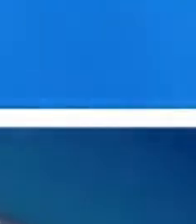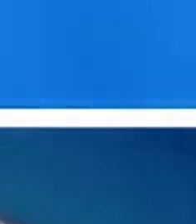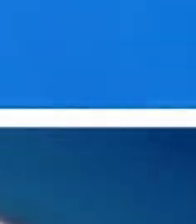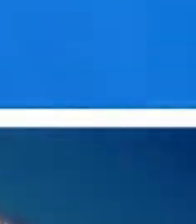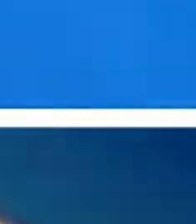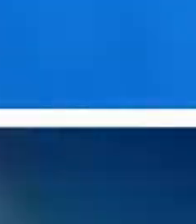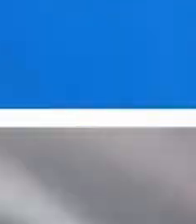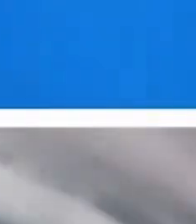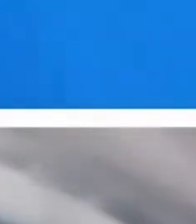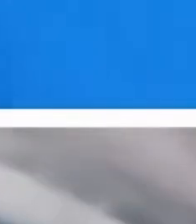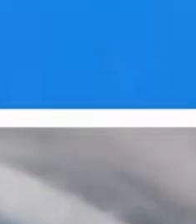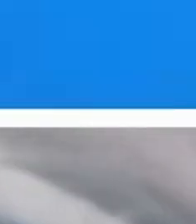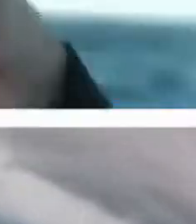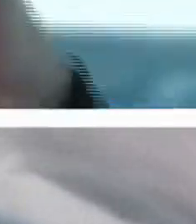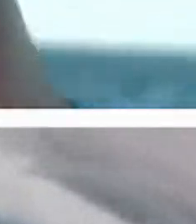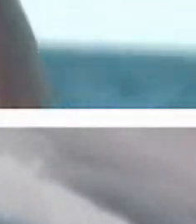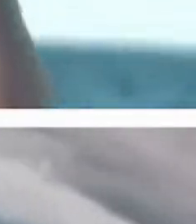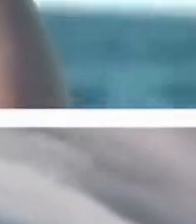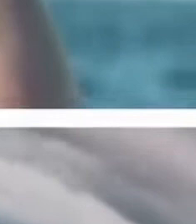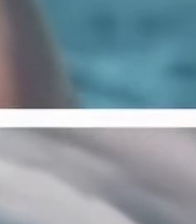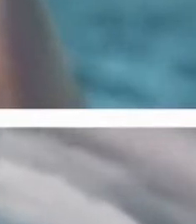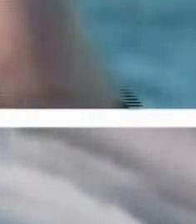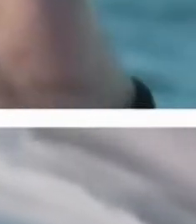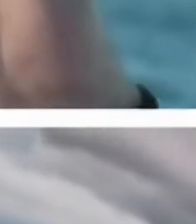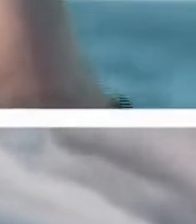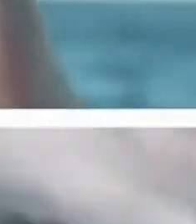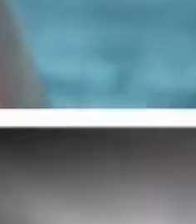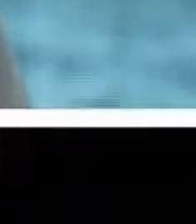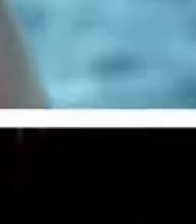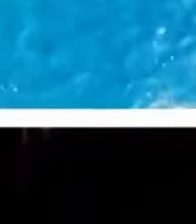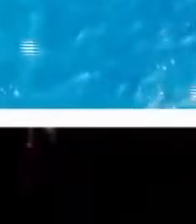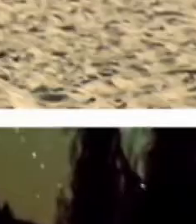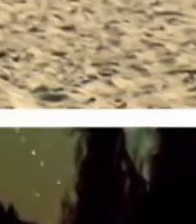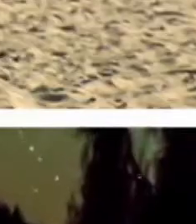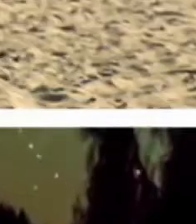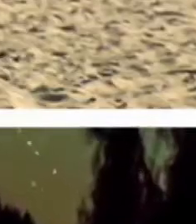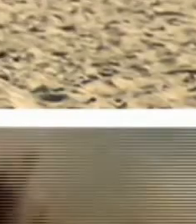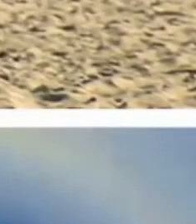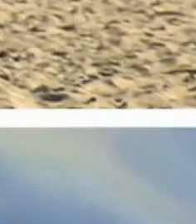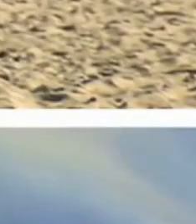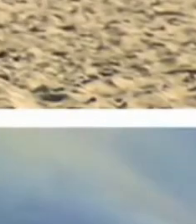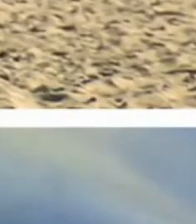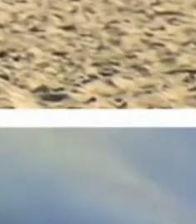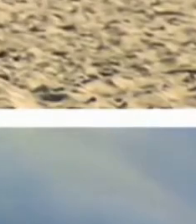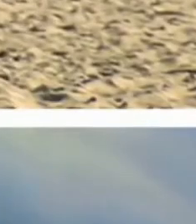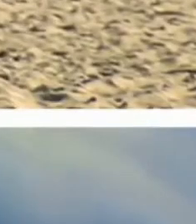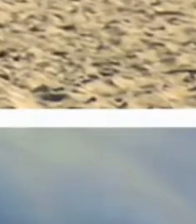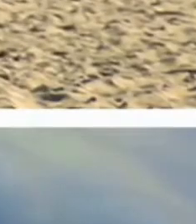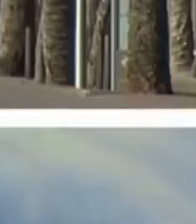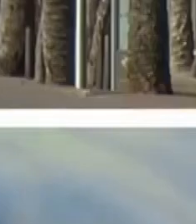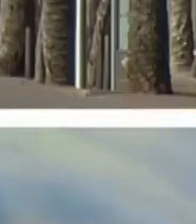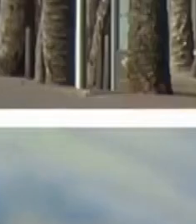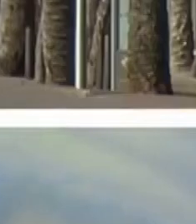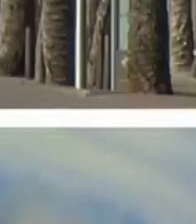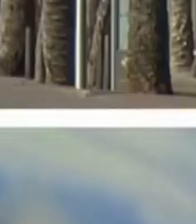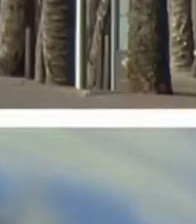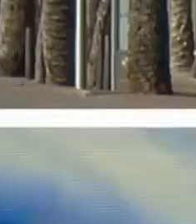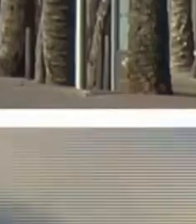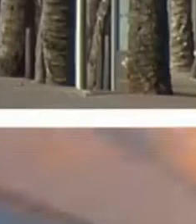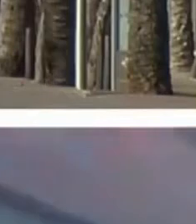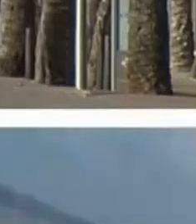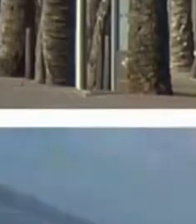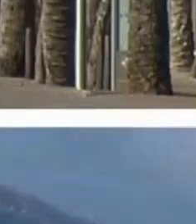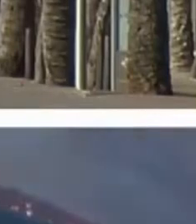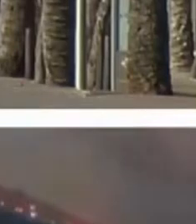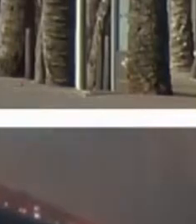¿podrían convertirse nuestras vacaciones en una manera de conservar el medio ambiente? Y de Mallorca, una isla turística sin visitantes